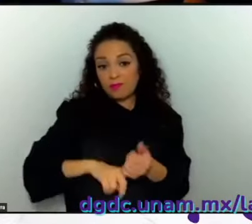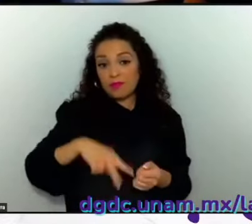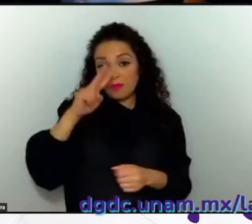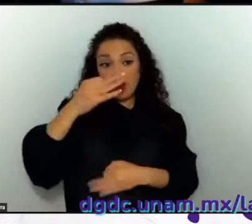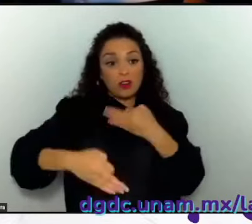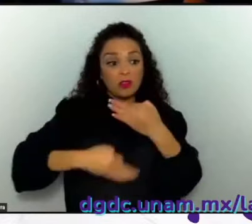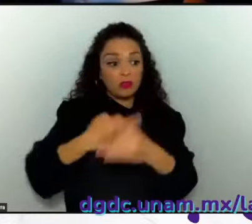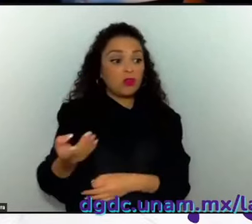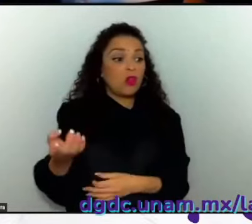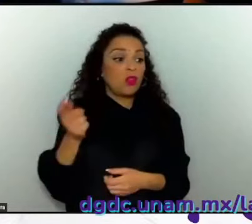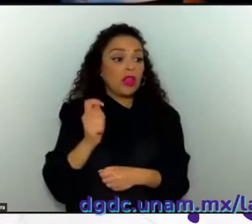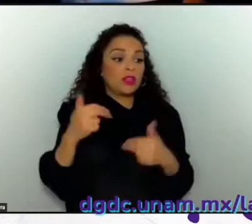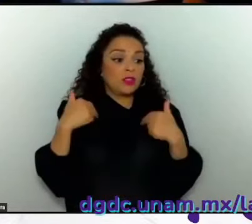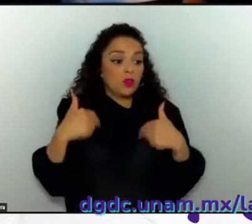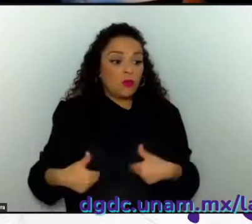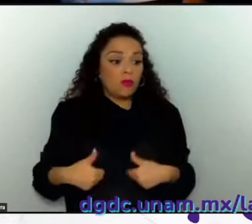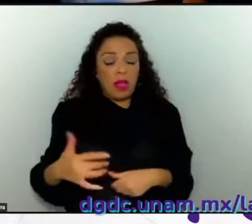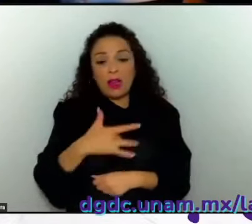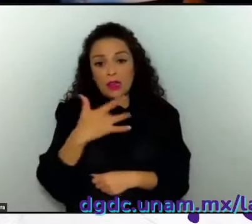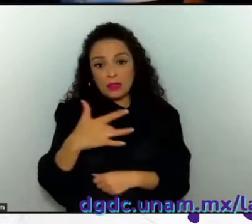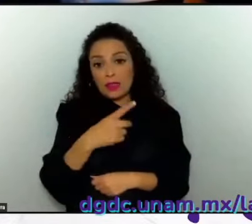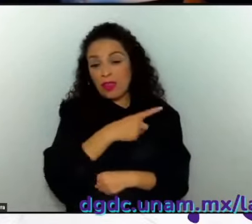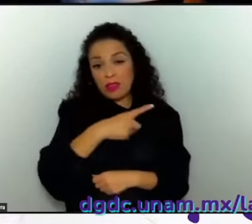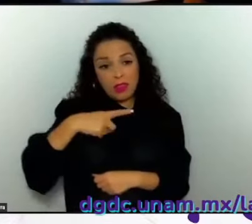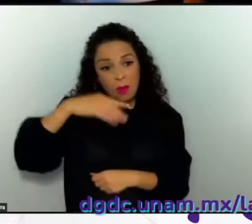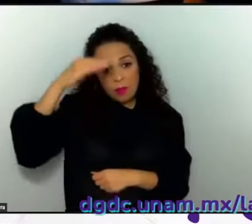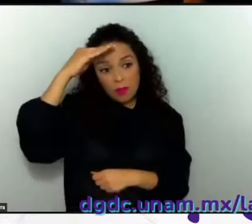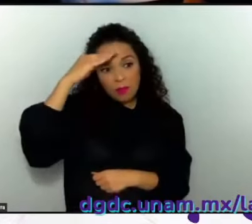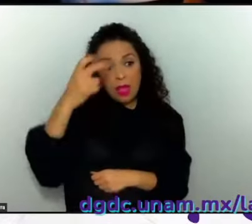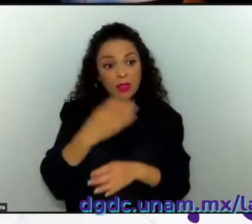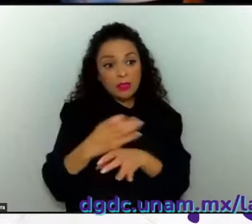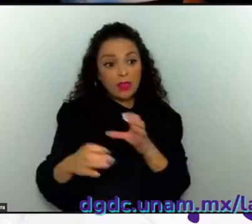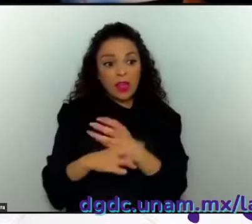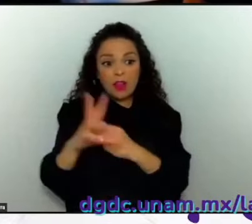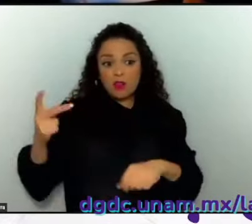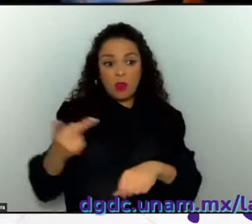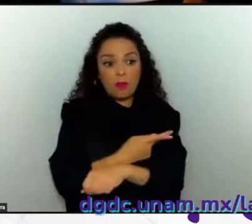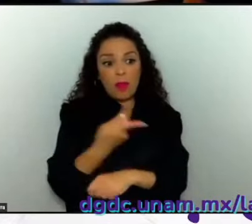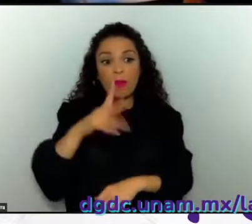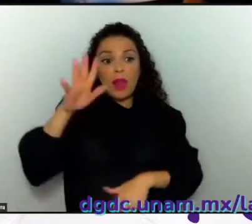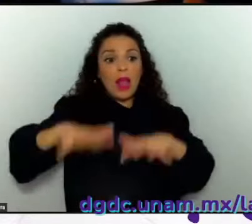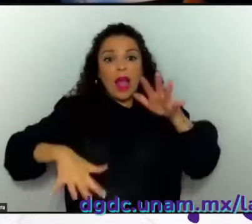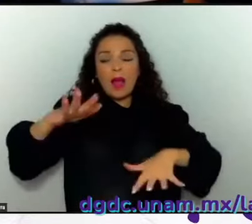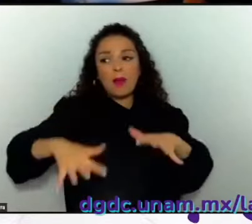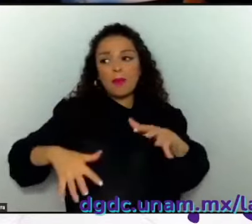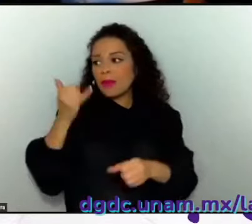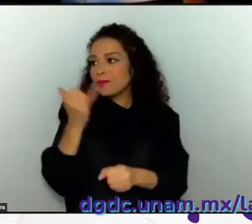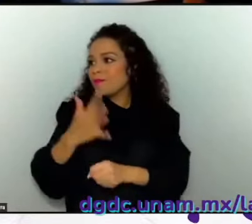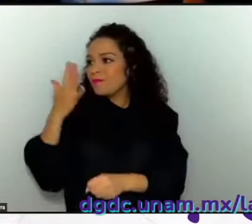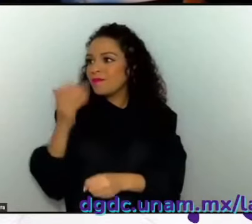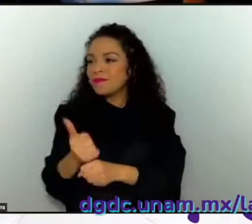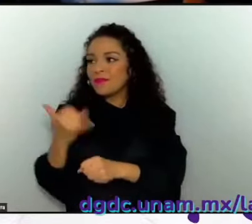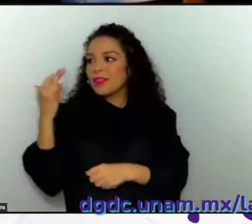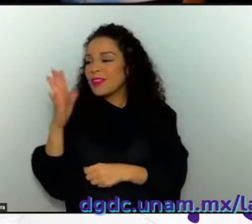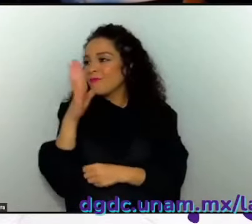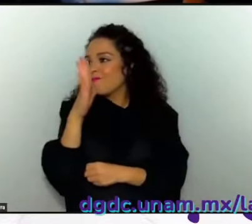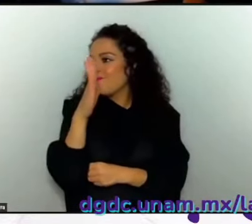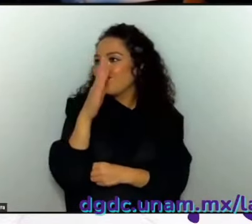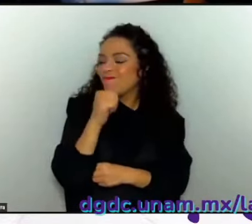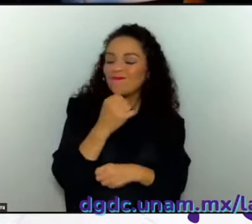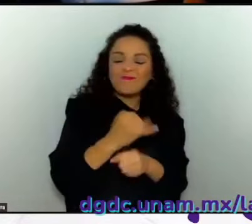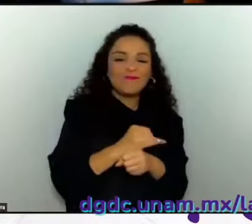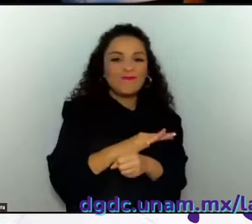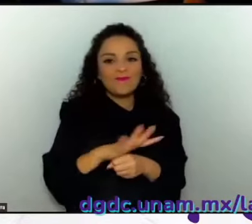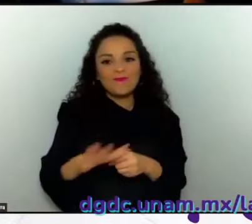tener cuidado de que estas cosas no ocurran. Y luego, es como también decía Javier, a veces es inevitable y a veces no se puede lograr y a veces tienes que esperar a que la gente se